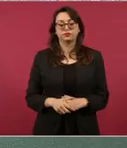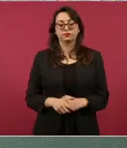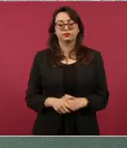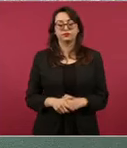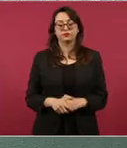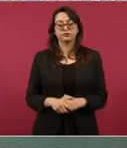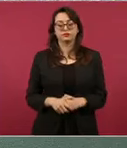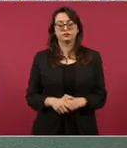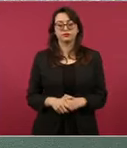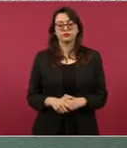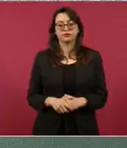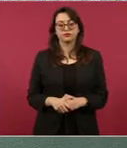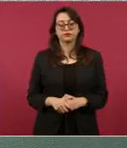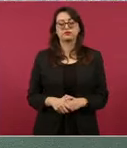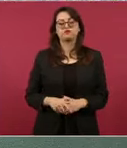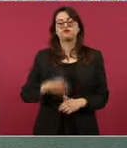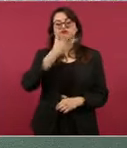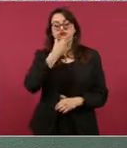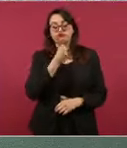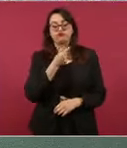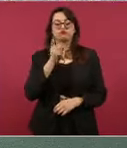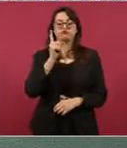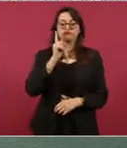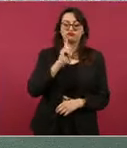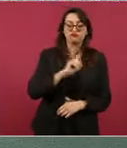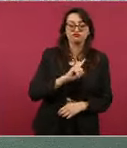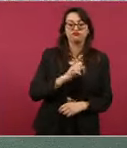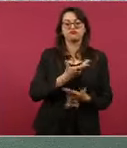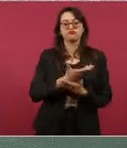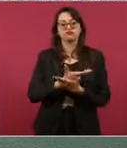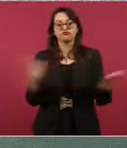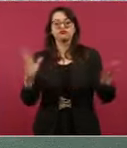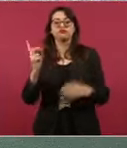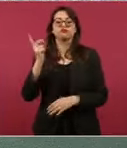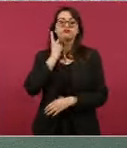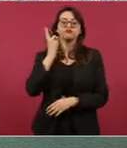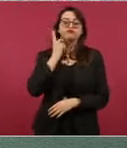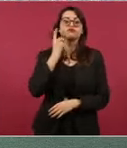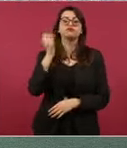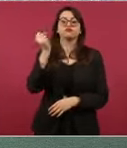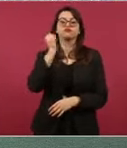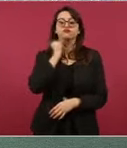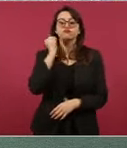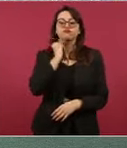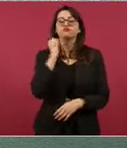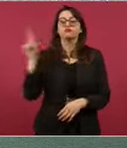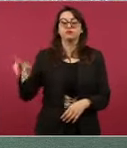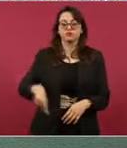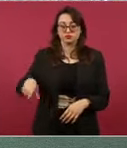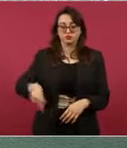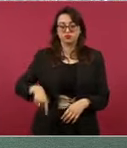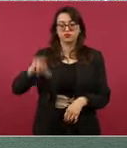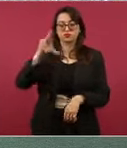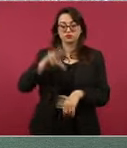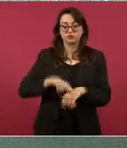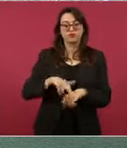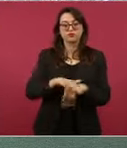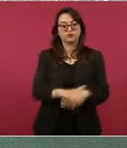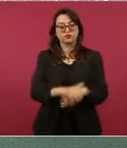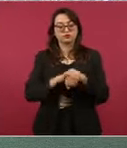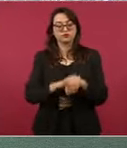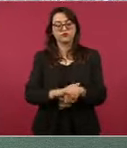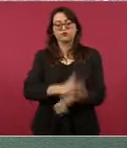señoras y señores diputados, senadores y gobernadores de los estados, amigas y amigos